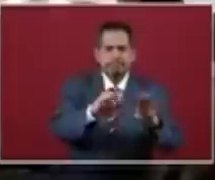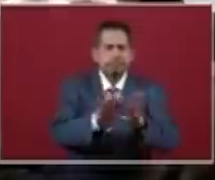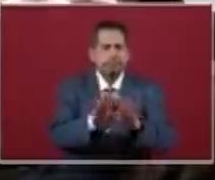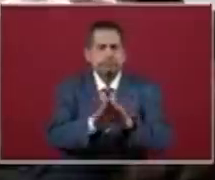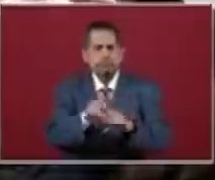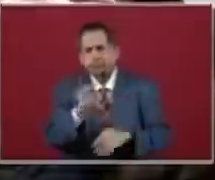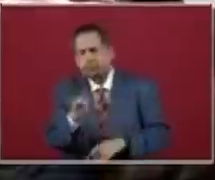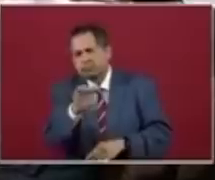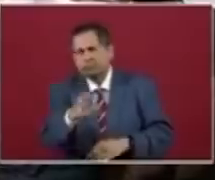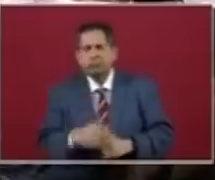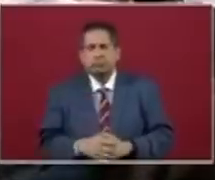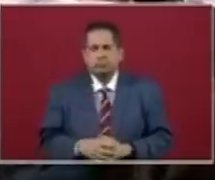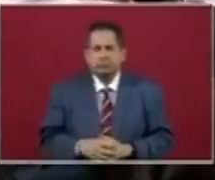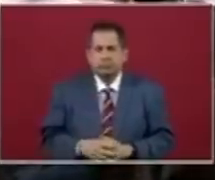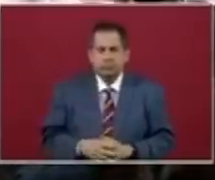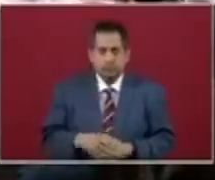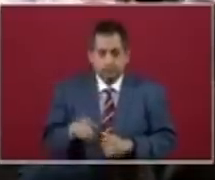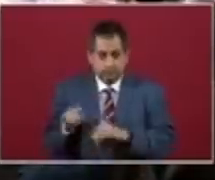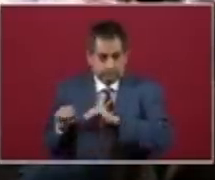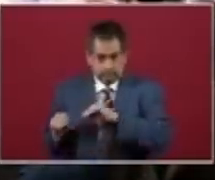Gracias. Migración interna.